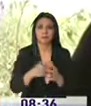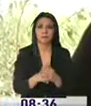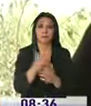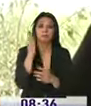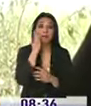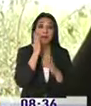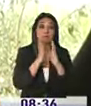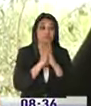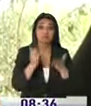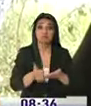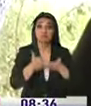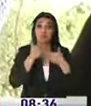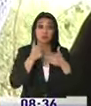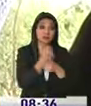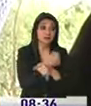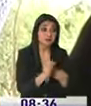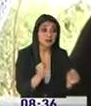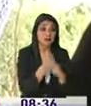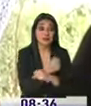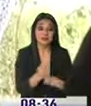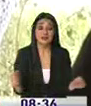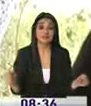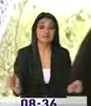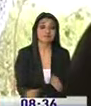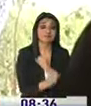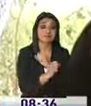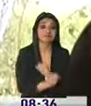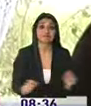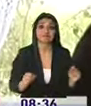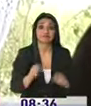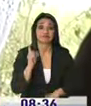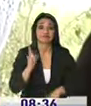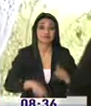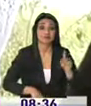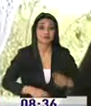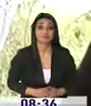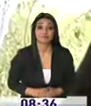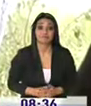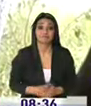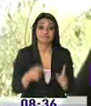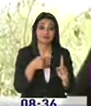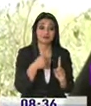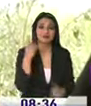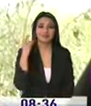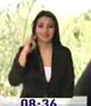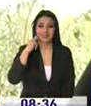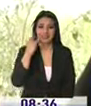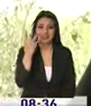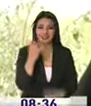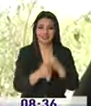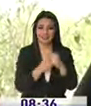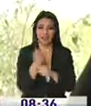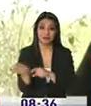pide auxilio para salvarla y bueno, y entonces Nicole se acercó y